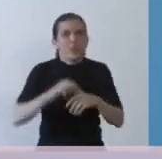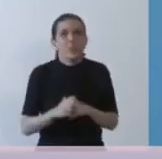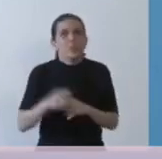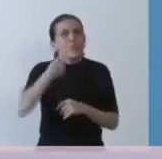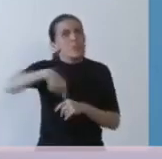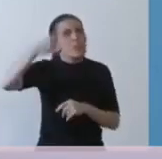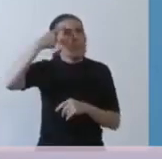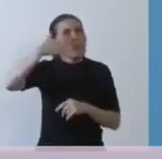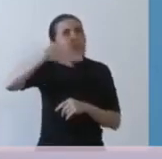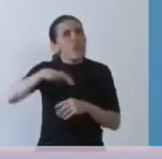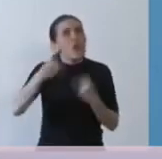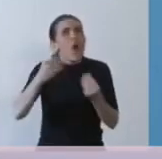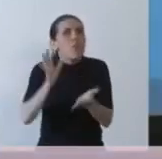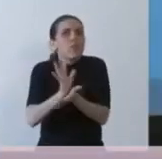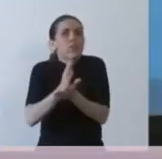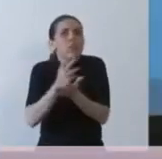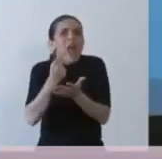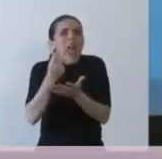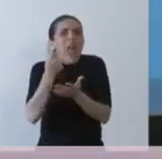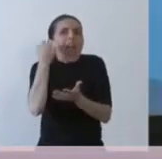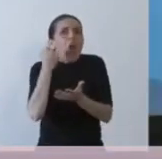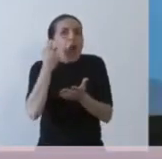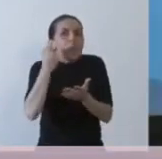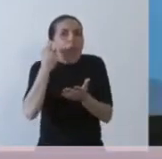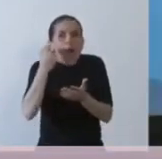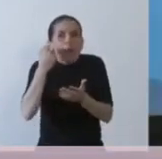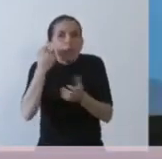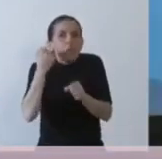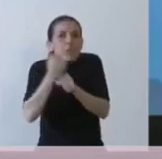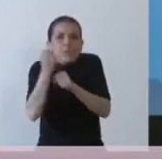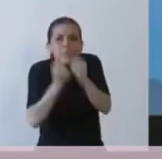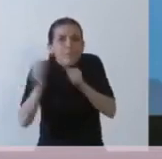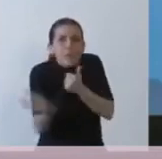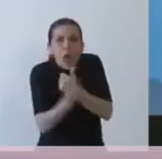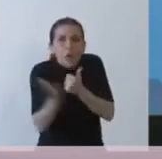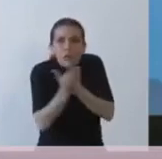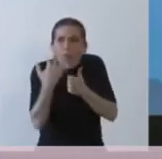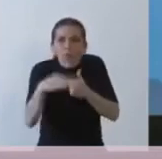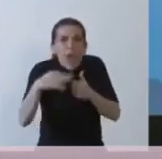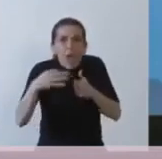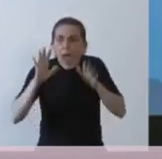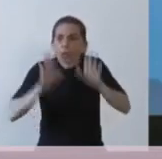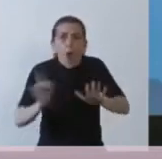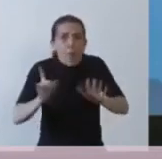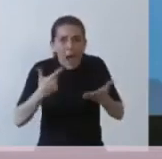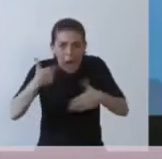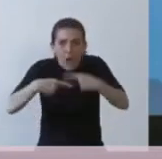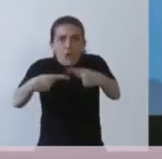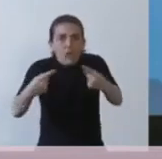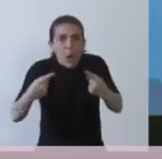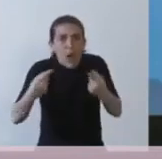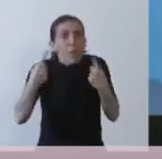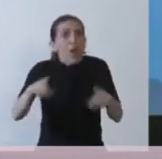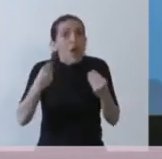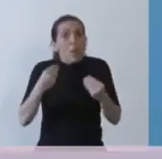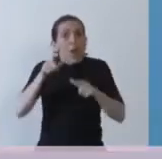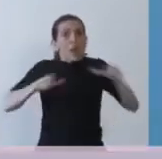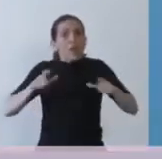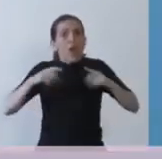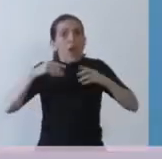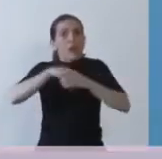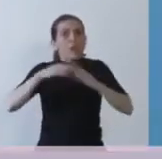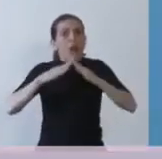el sistema productivo tiene que seguir funcionando tiene que seguir funcionando pero de una forma en el cual la gente circula menos